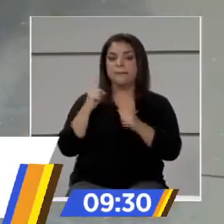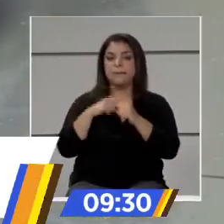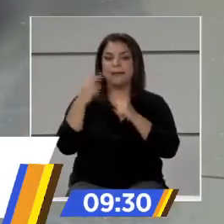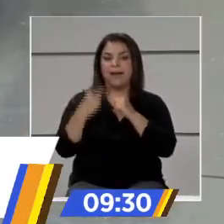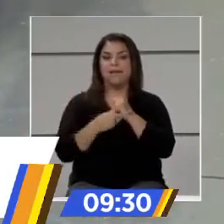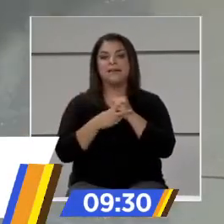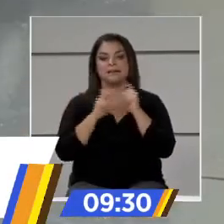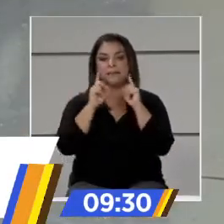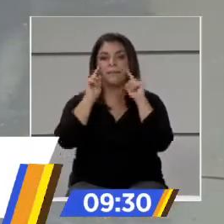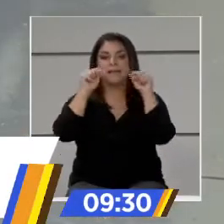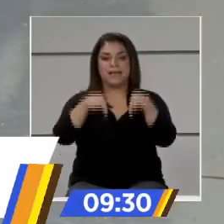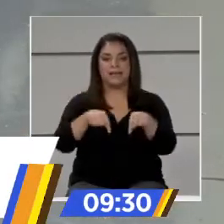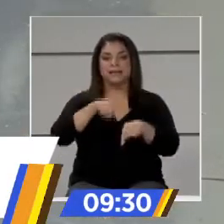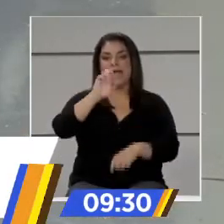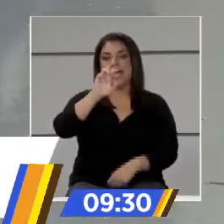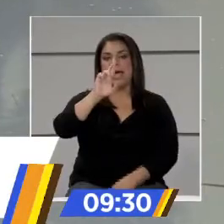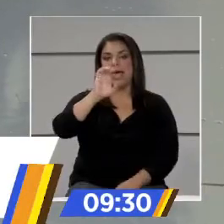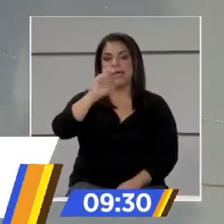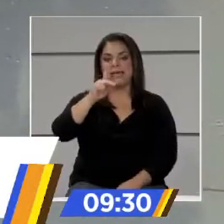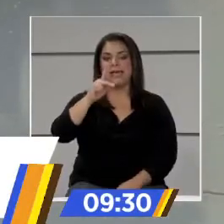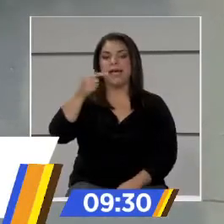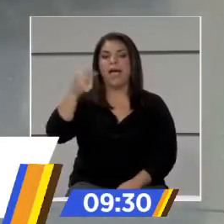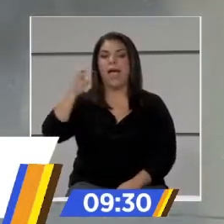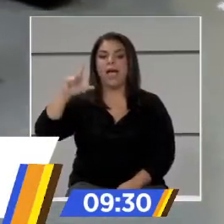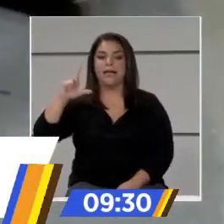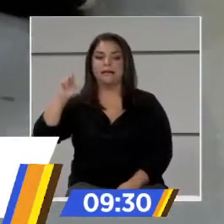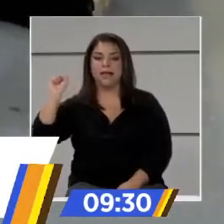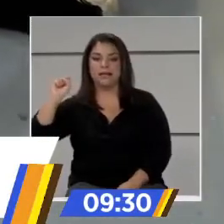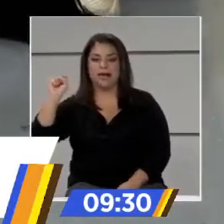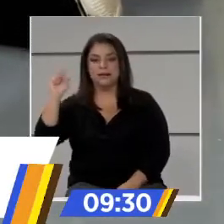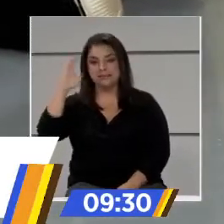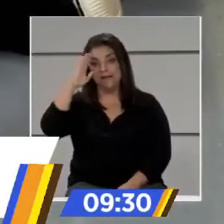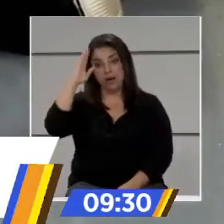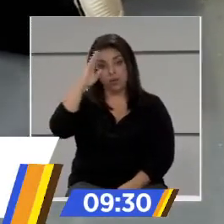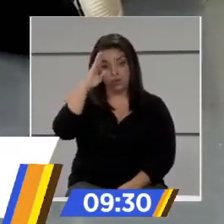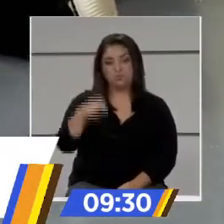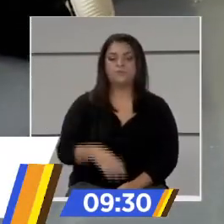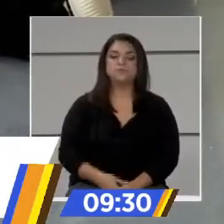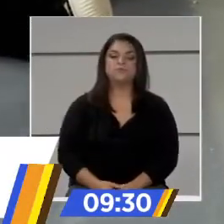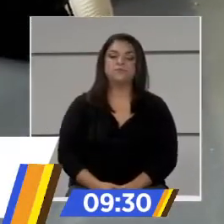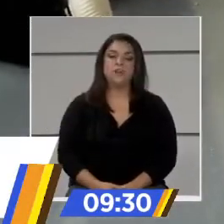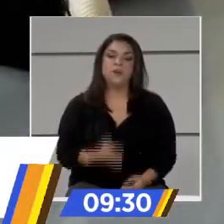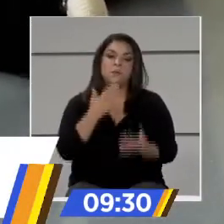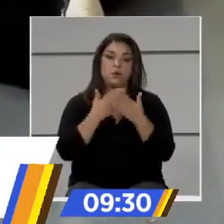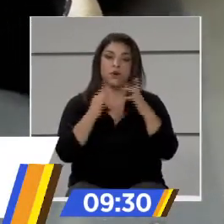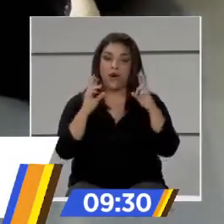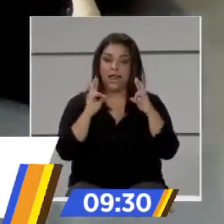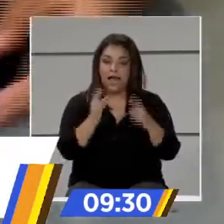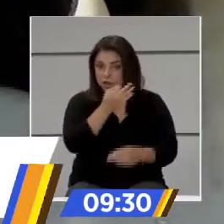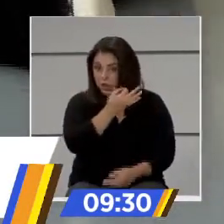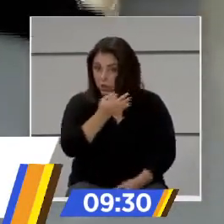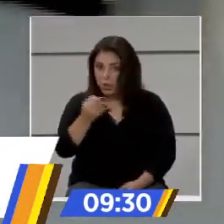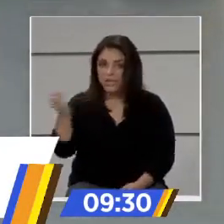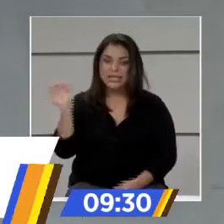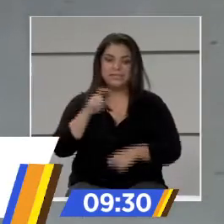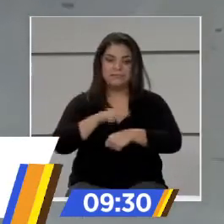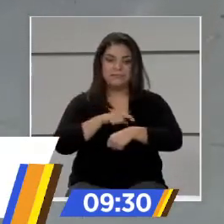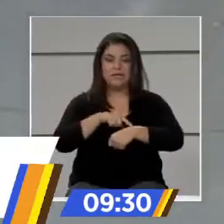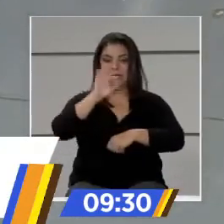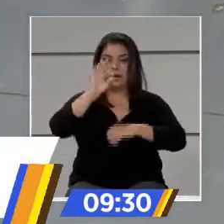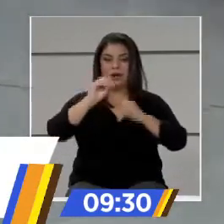presente, Eric Gael Salazar. Saludos, Eric Gael. Bueno, ojalá que todos los días nos sigas a partir de las 9 de la